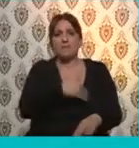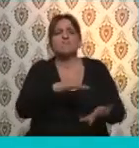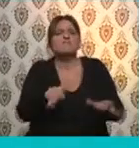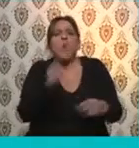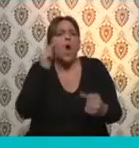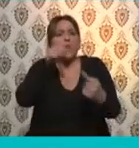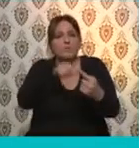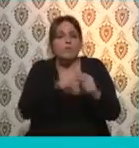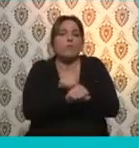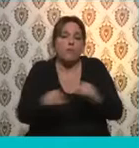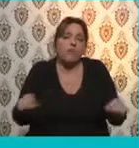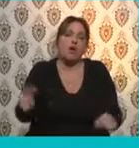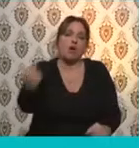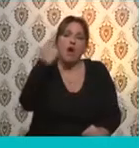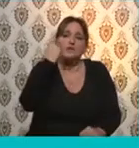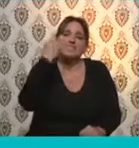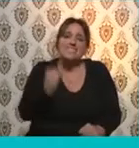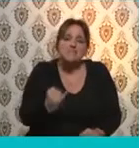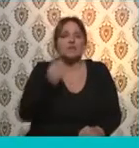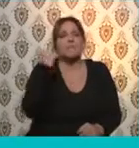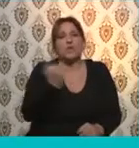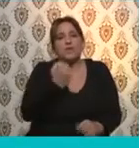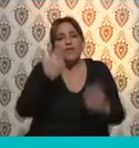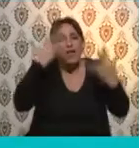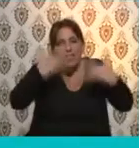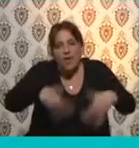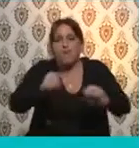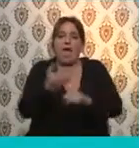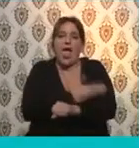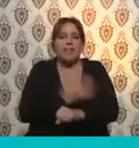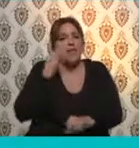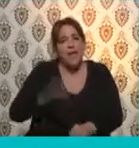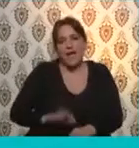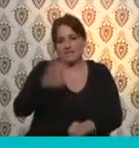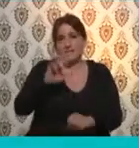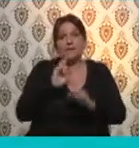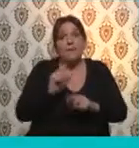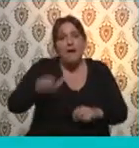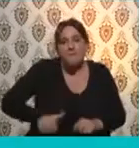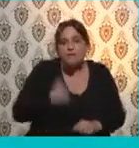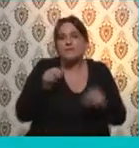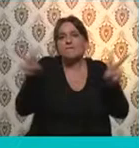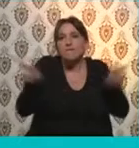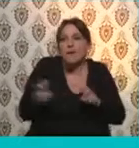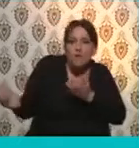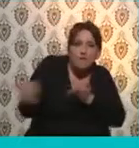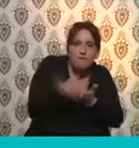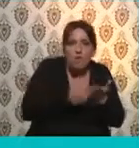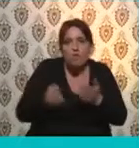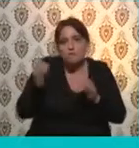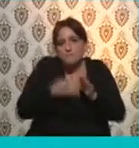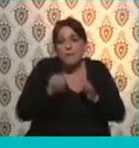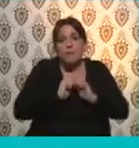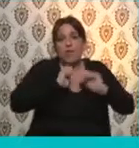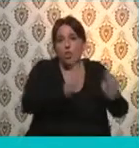la población sobre esta, la importancia de la prevención del cáncer de mama y recaudar fondos para donar a la Comisión Honoraria de